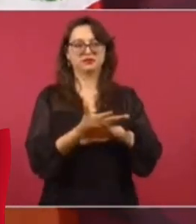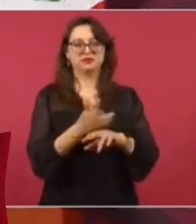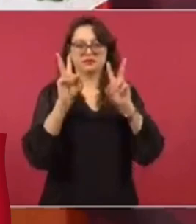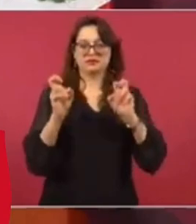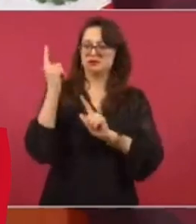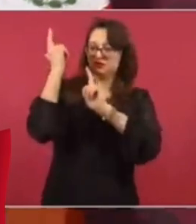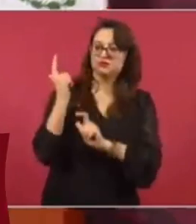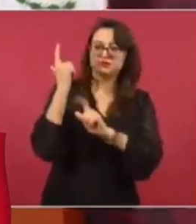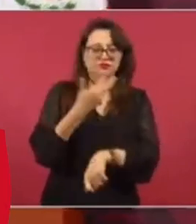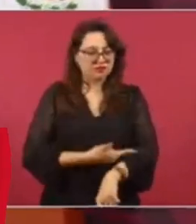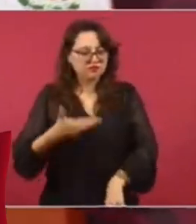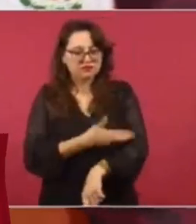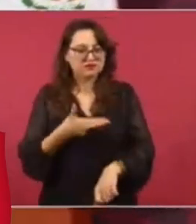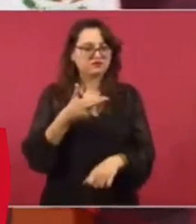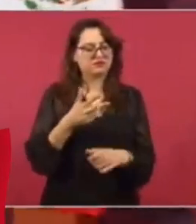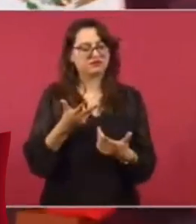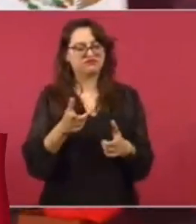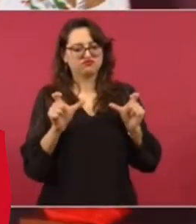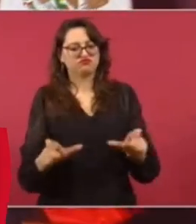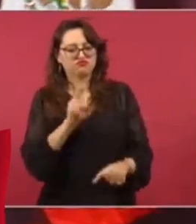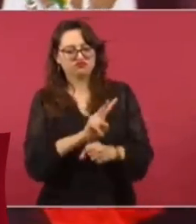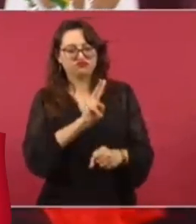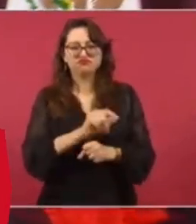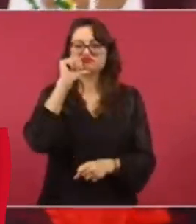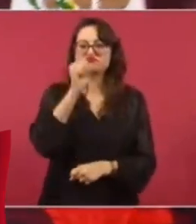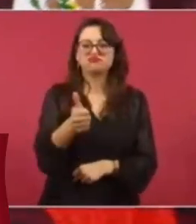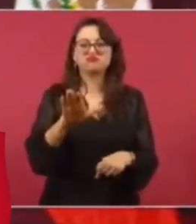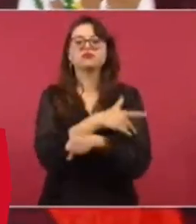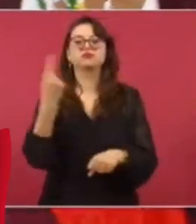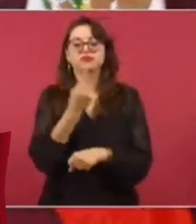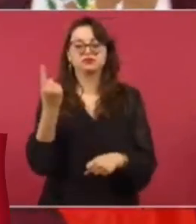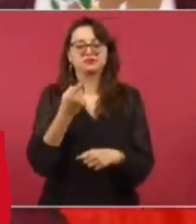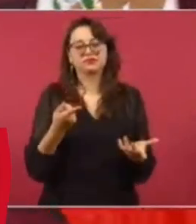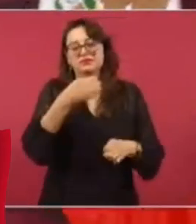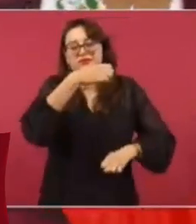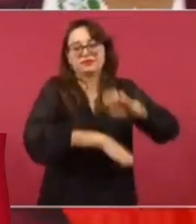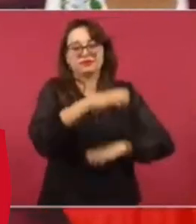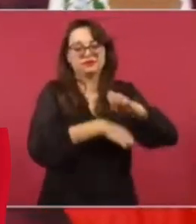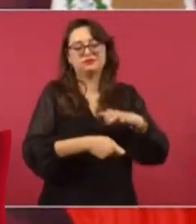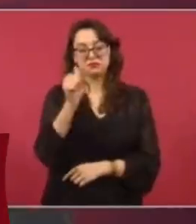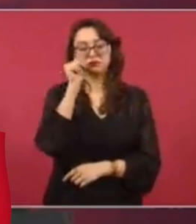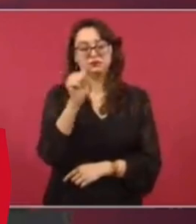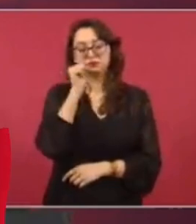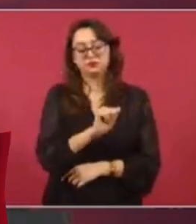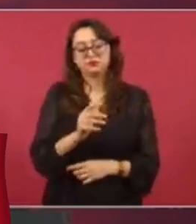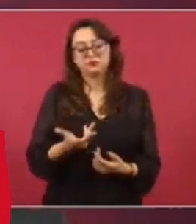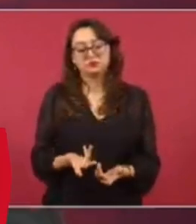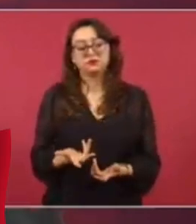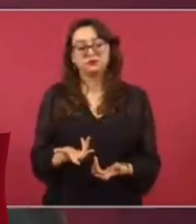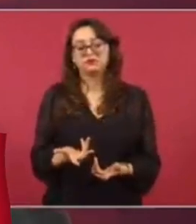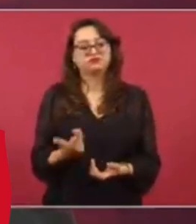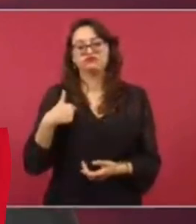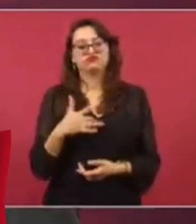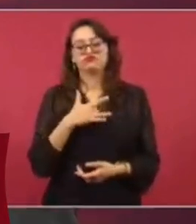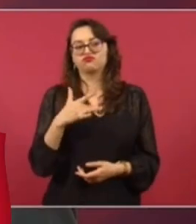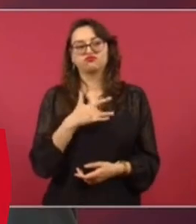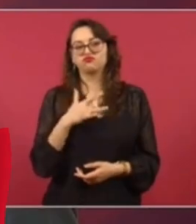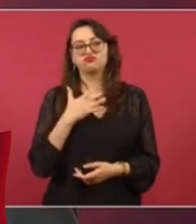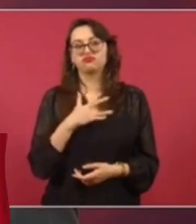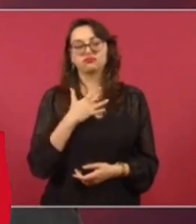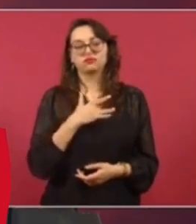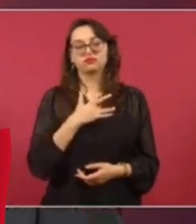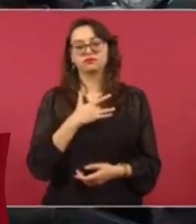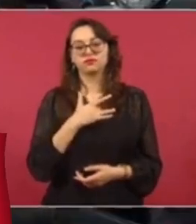el control la venta de las armas porque hay muchos intereses económicos detrás no vemos bien nosotros